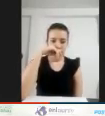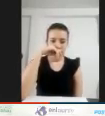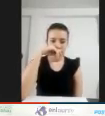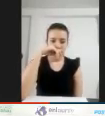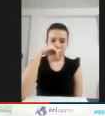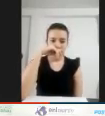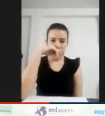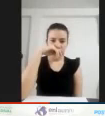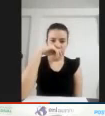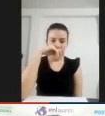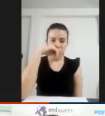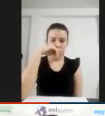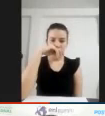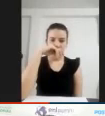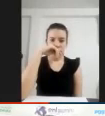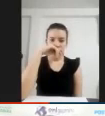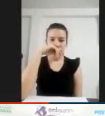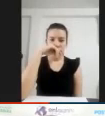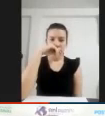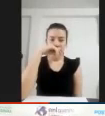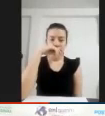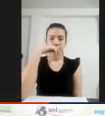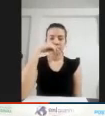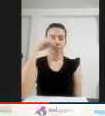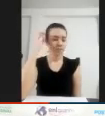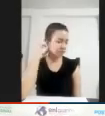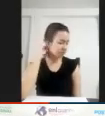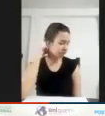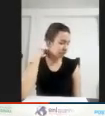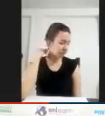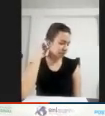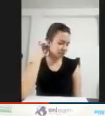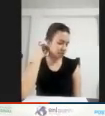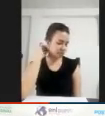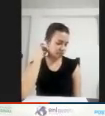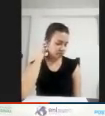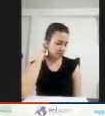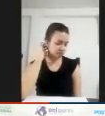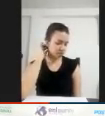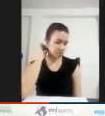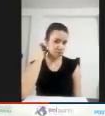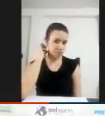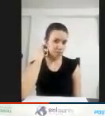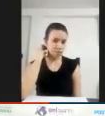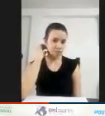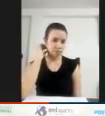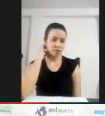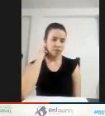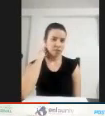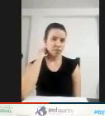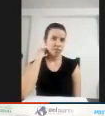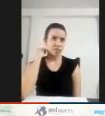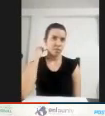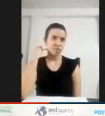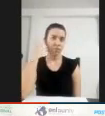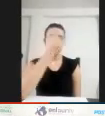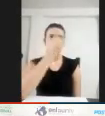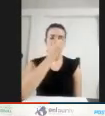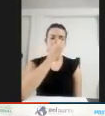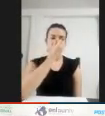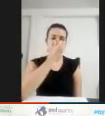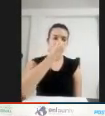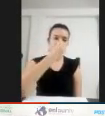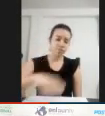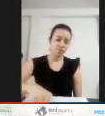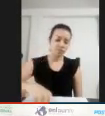Bueno, mire, como les dije hace un momento, muchachos, pues alguien mencionó la fe pública. Ese es un concepto junto con la publicidad,